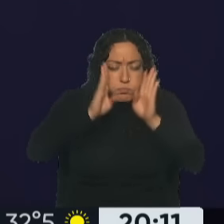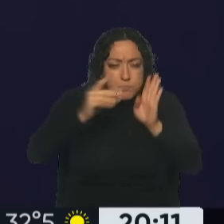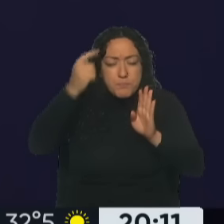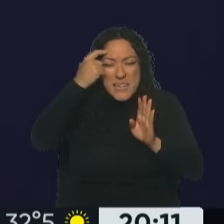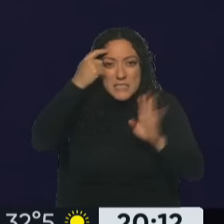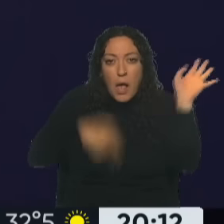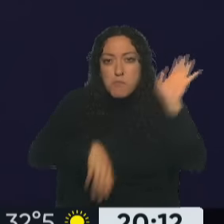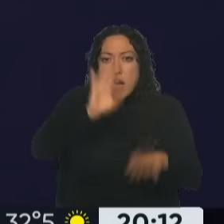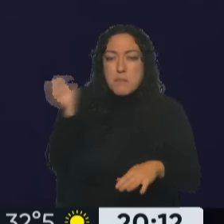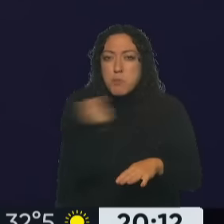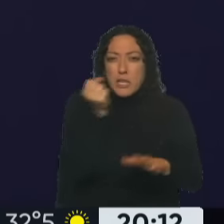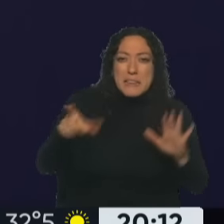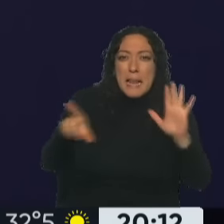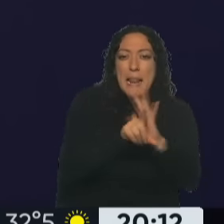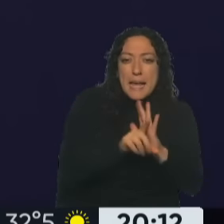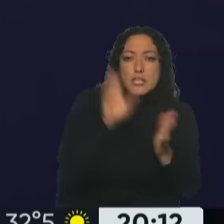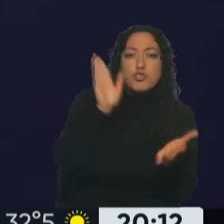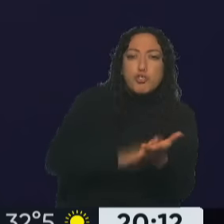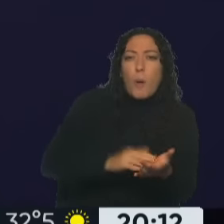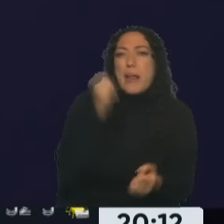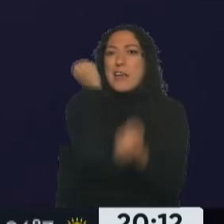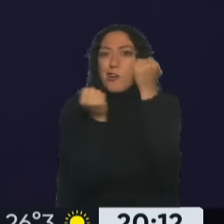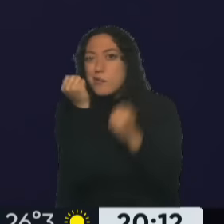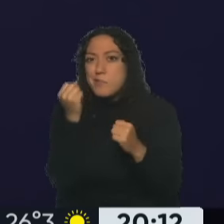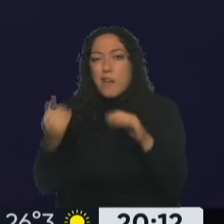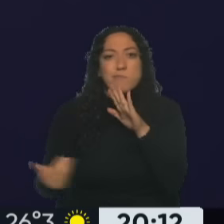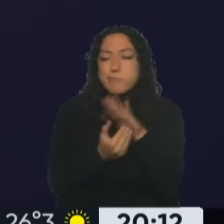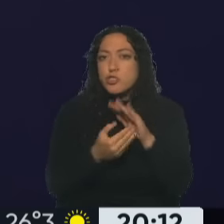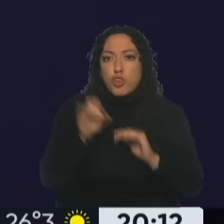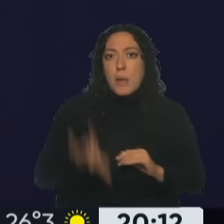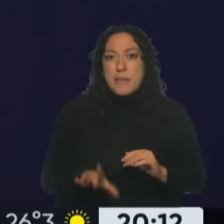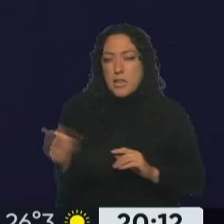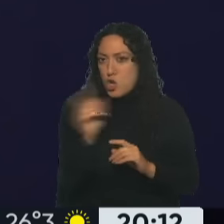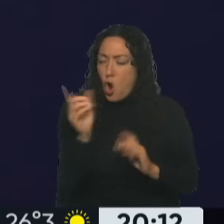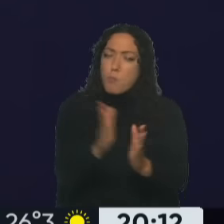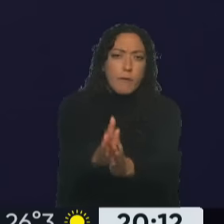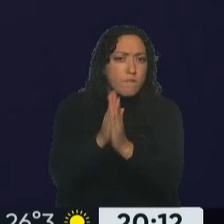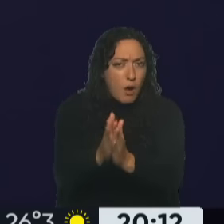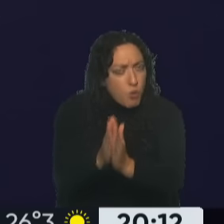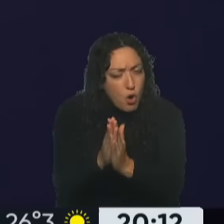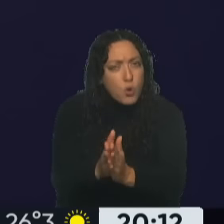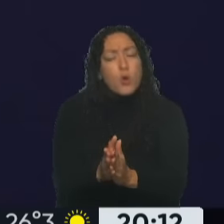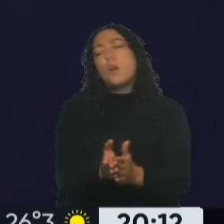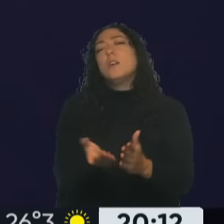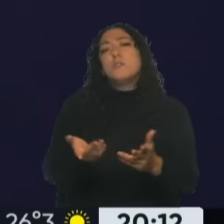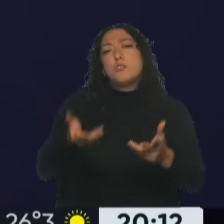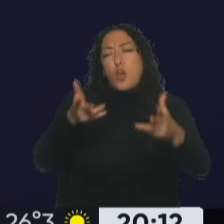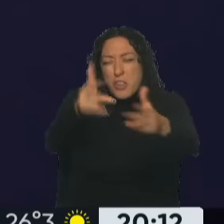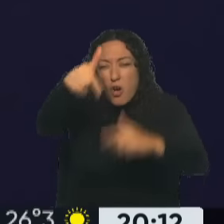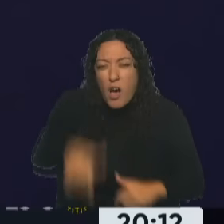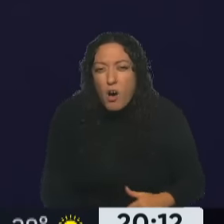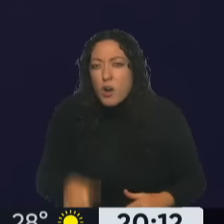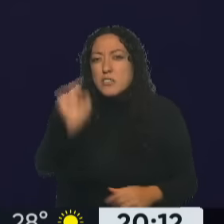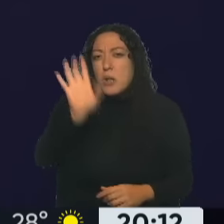lo an de la ley es la parte económica no por favor no y no lo digo ahora esto lo he dicho en